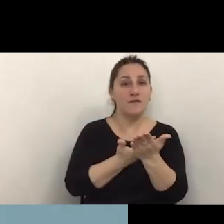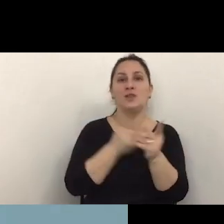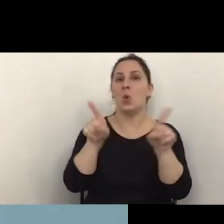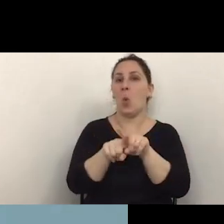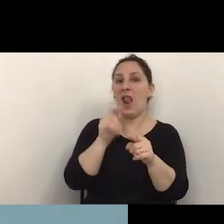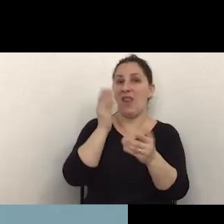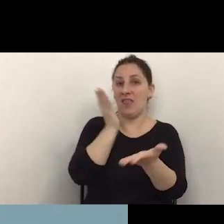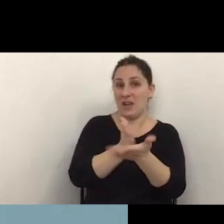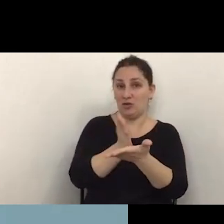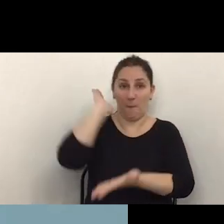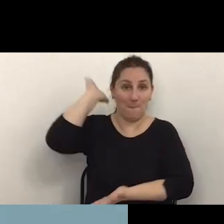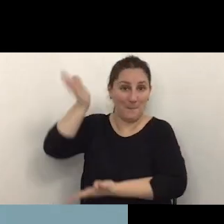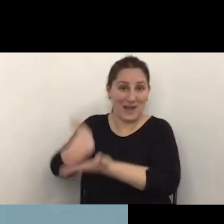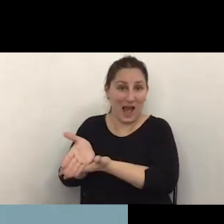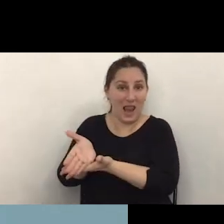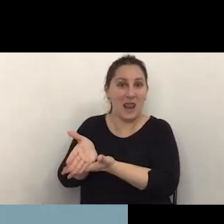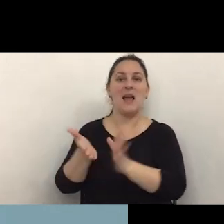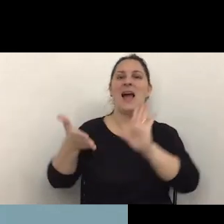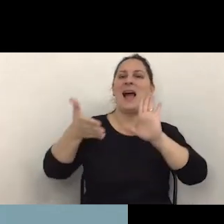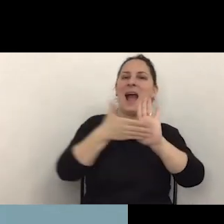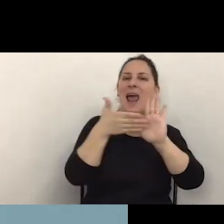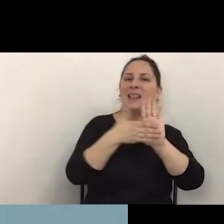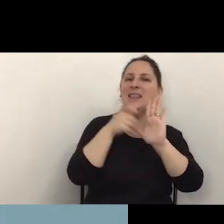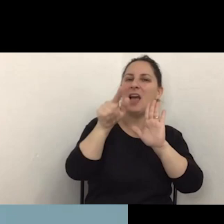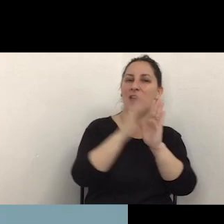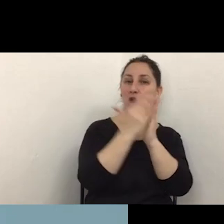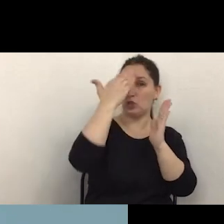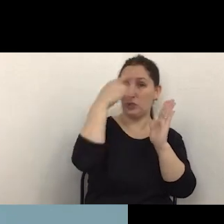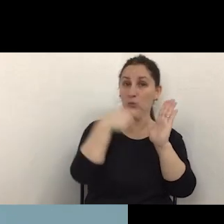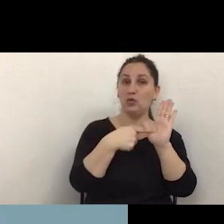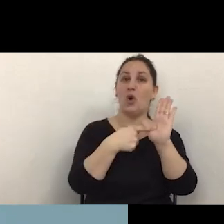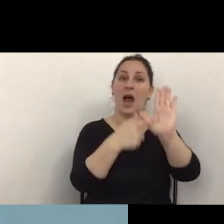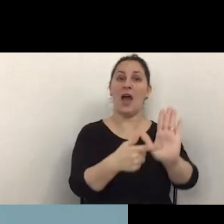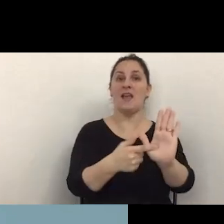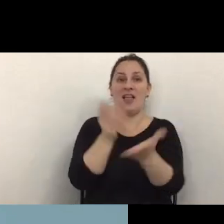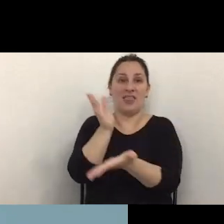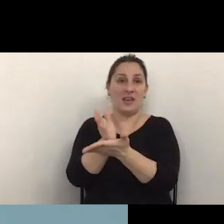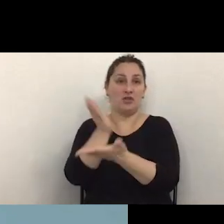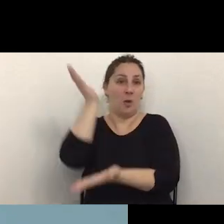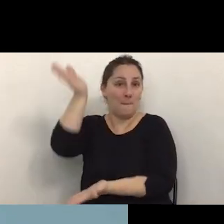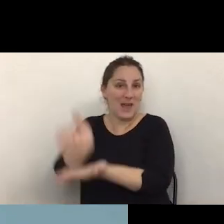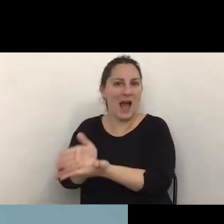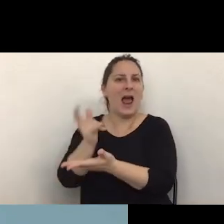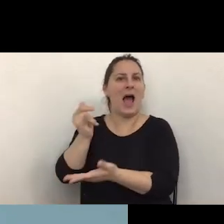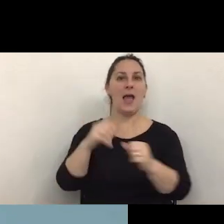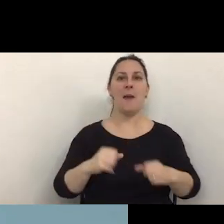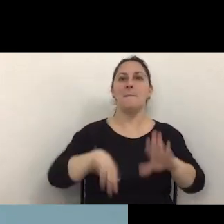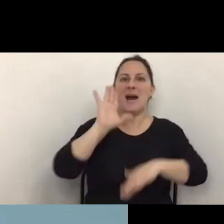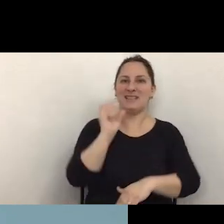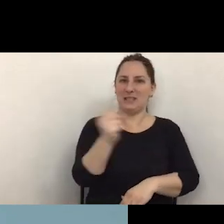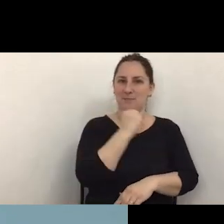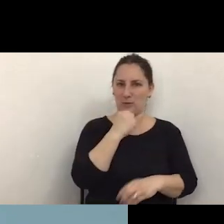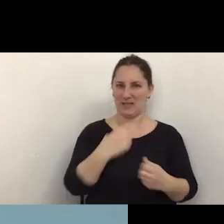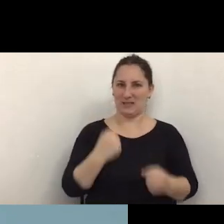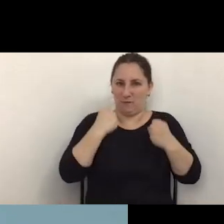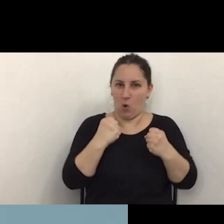penal, las garantías constitucionales cuando estamos frente al derecho penal adquieren como mayor relevancia. O sea, son